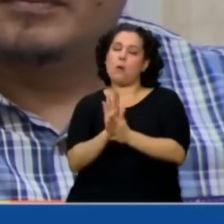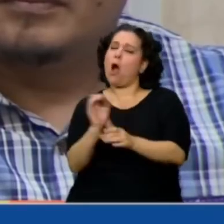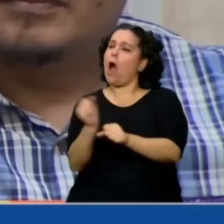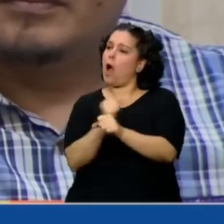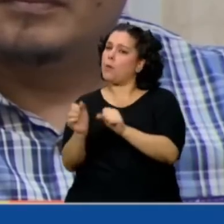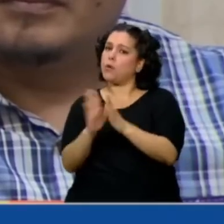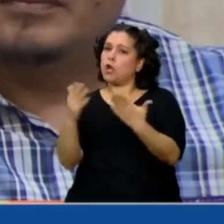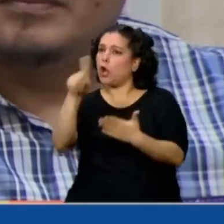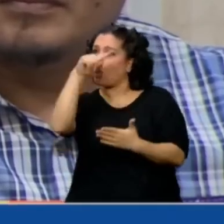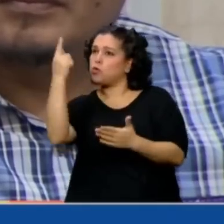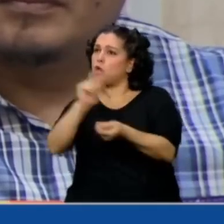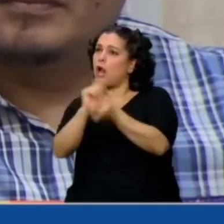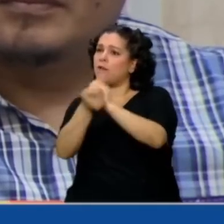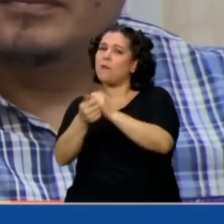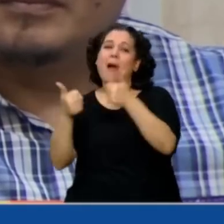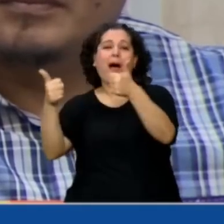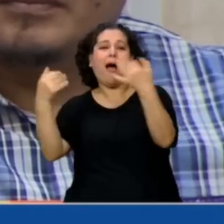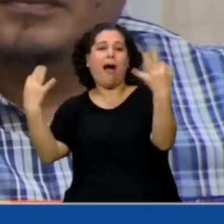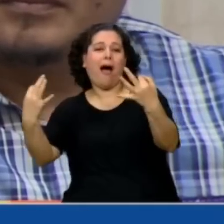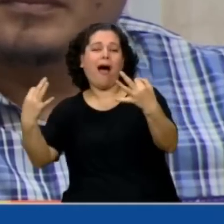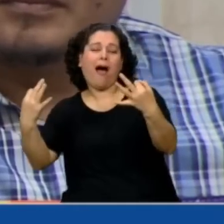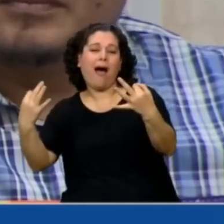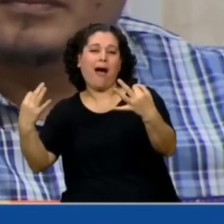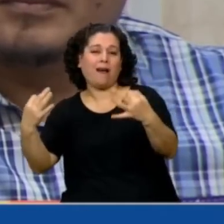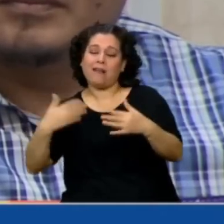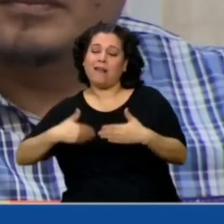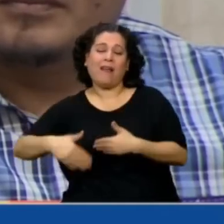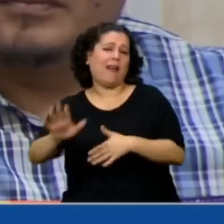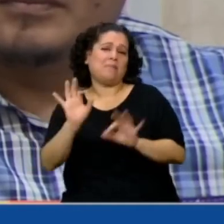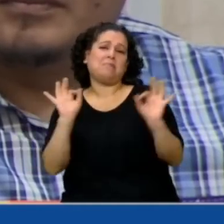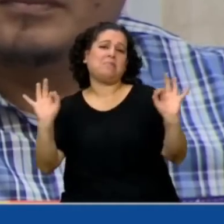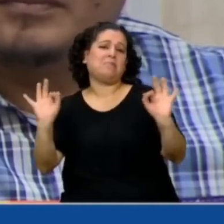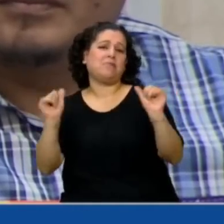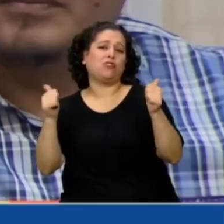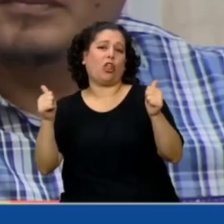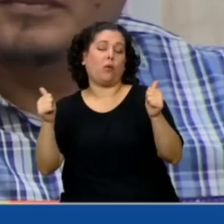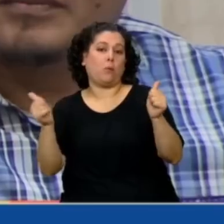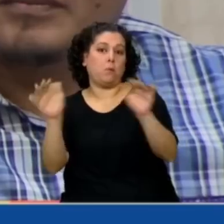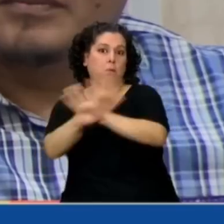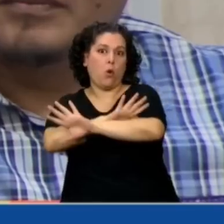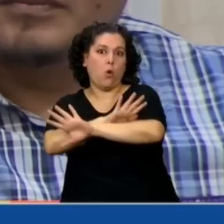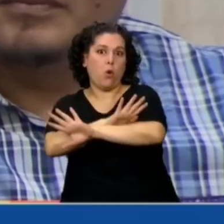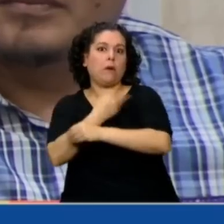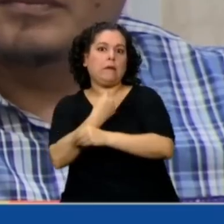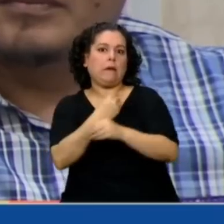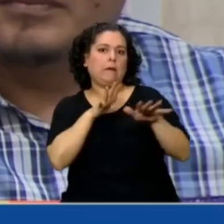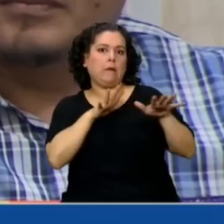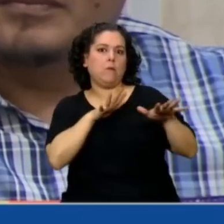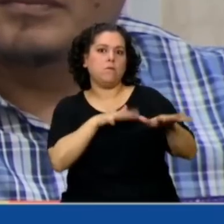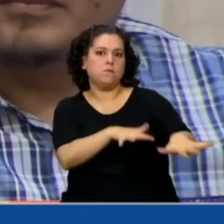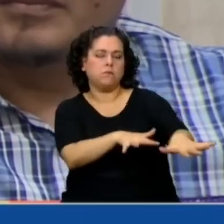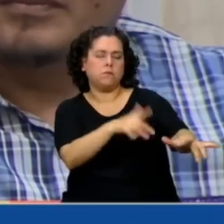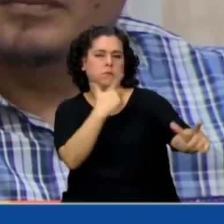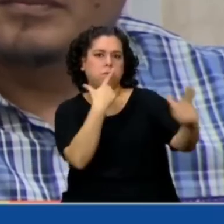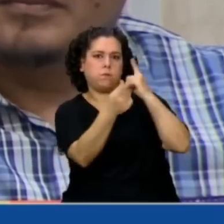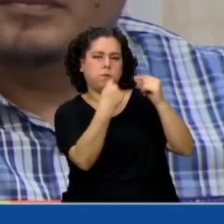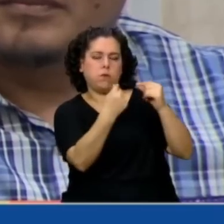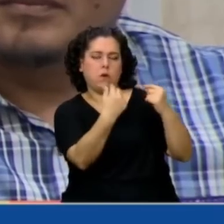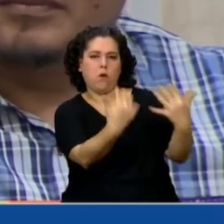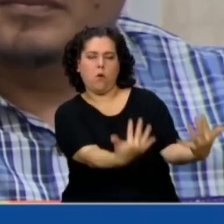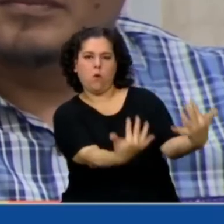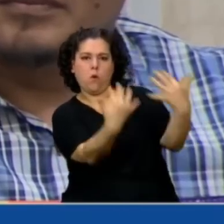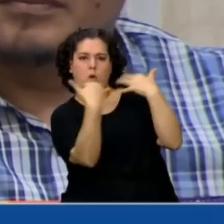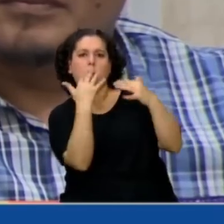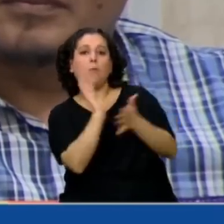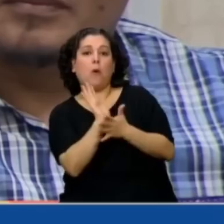reforma, ya la tenían atada, que nada iba a pasar. Pero no contaron con un pueblo que se les iba a rebelar en la calle, porque por más